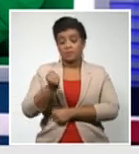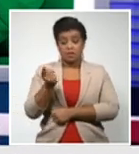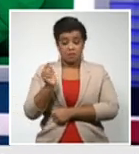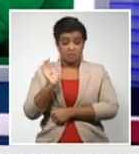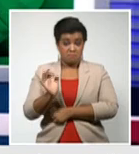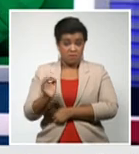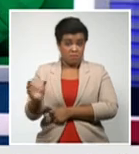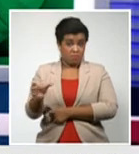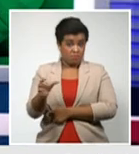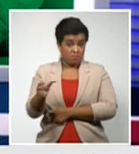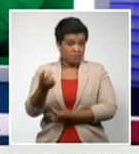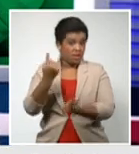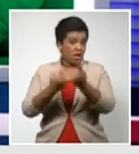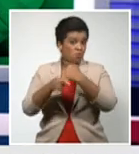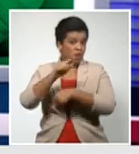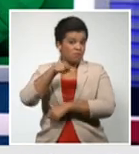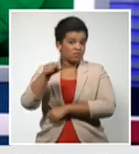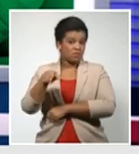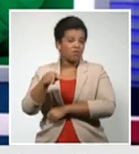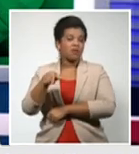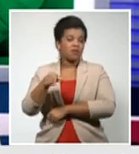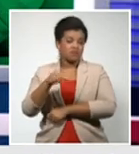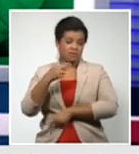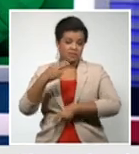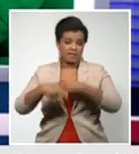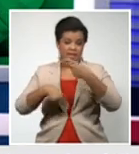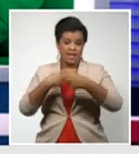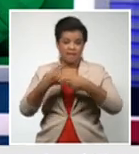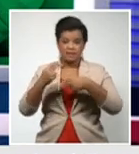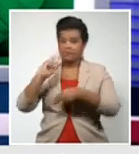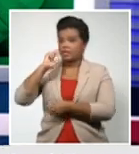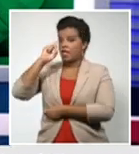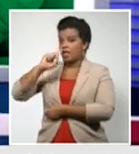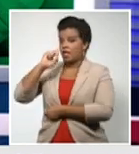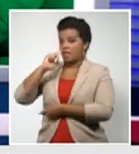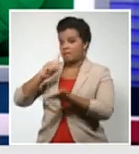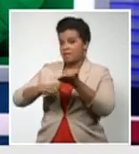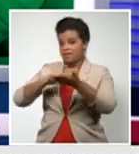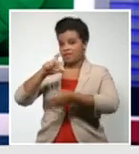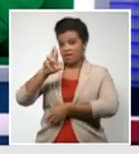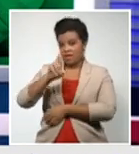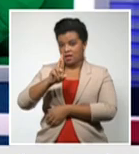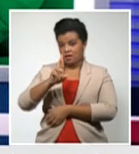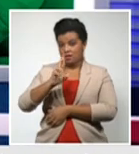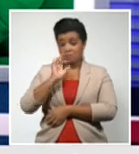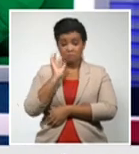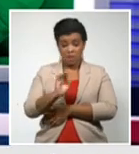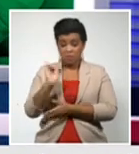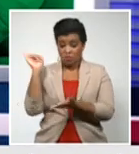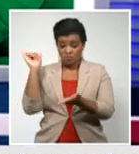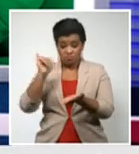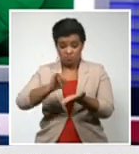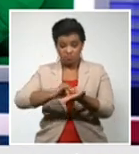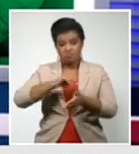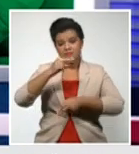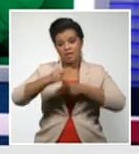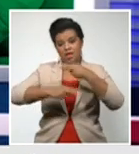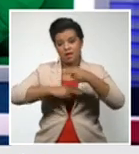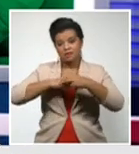se diagnostican con el PCR que se le toma en el momento que arriba al aeropuerto. El otro por